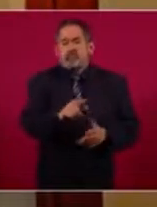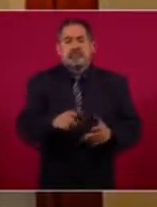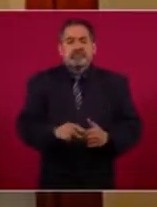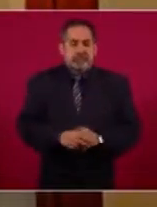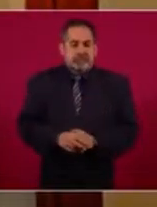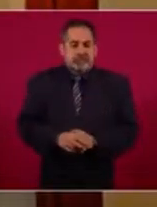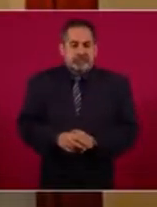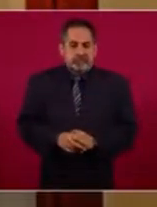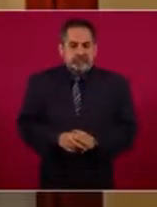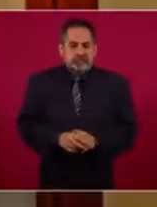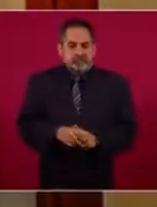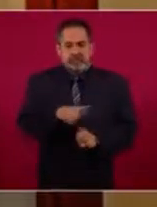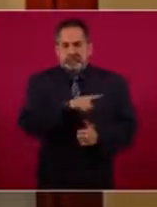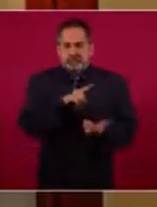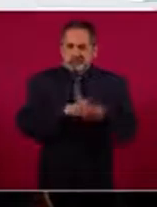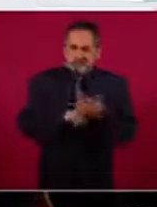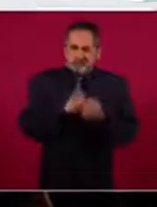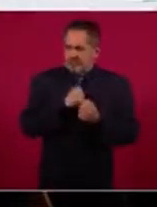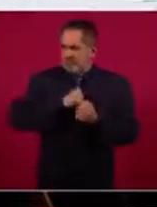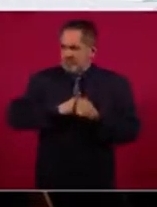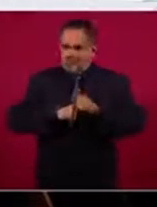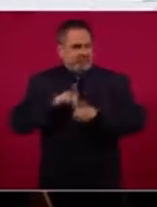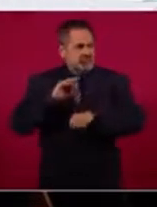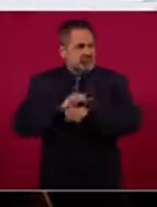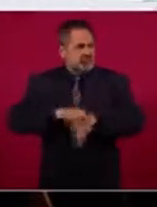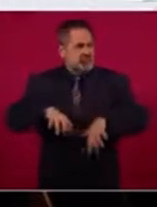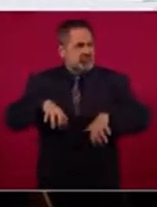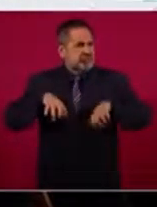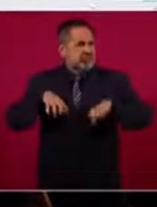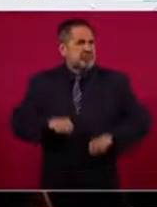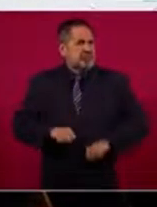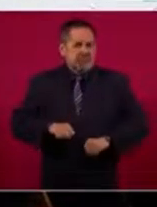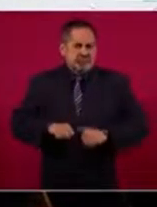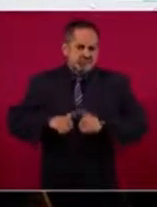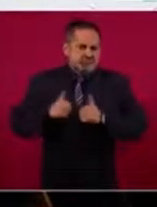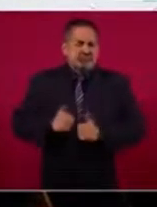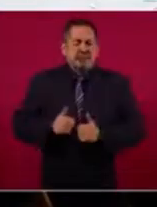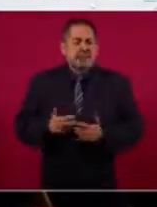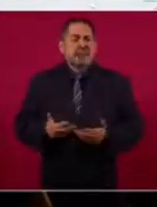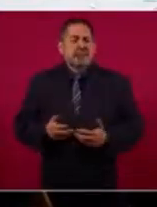que tiene muchas influencias, muchas agarraderas.